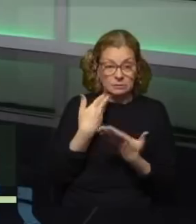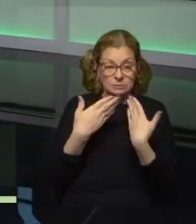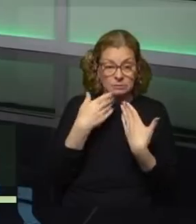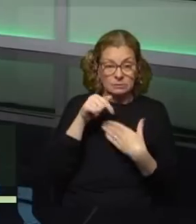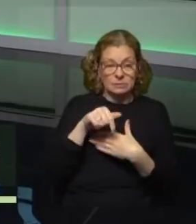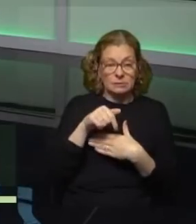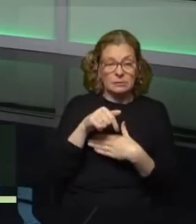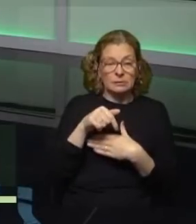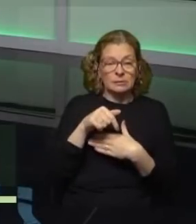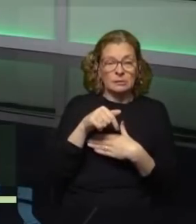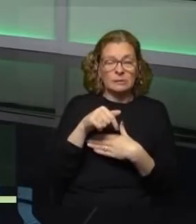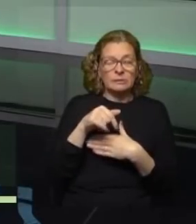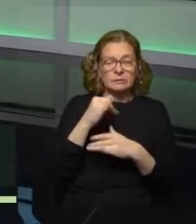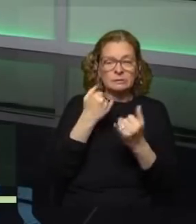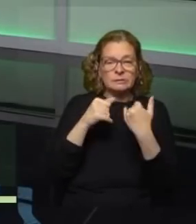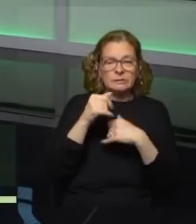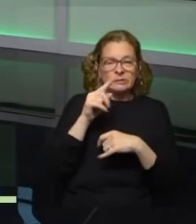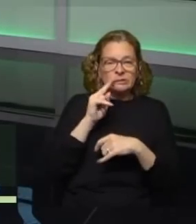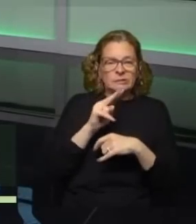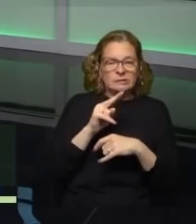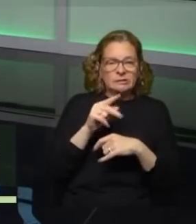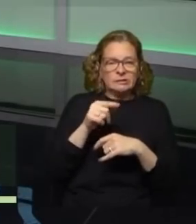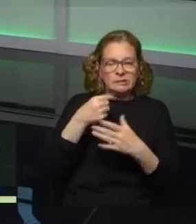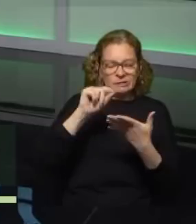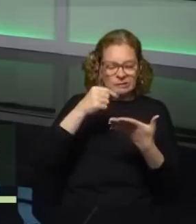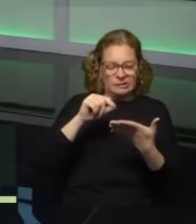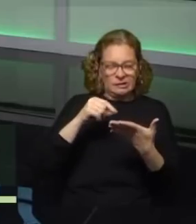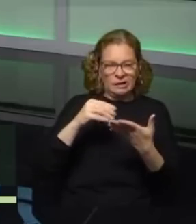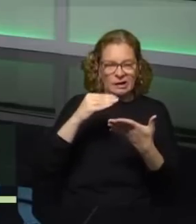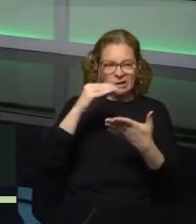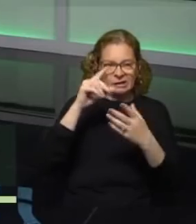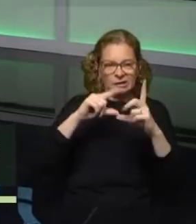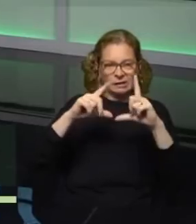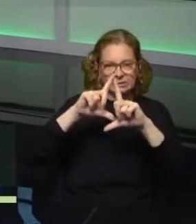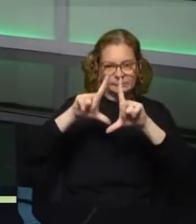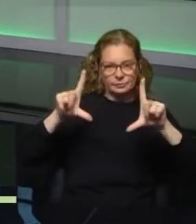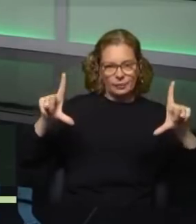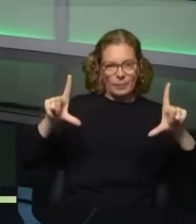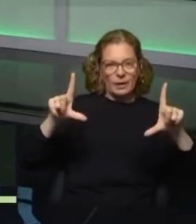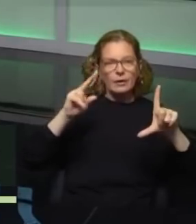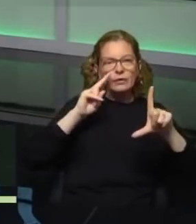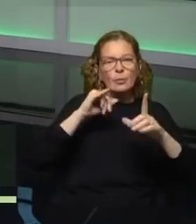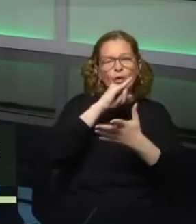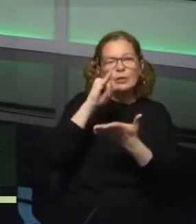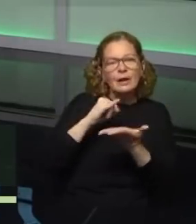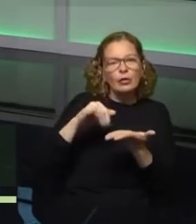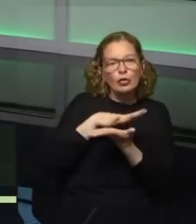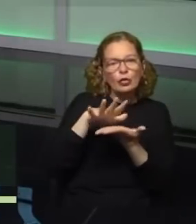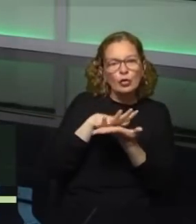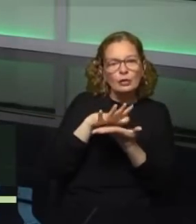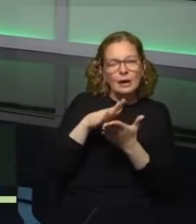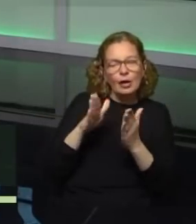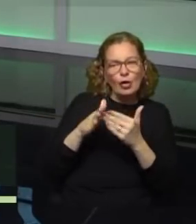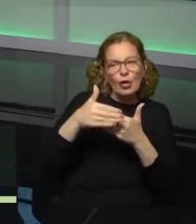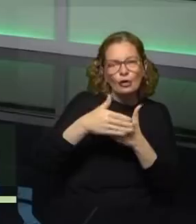aquí en este informe que vamos a detallar o a graficar en un mapa de una zona de la franja